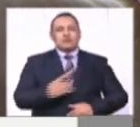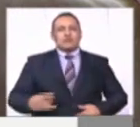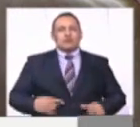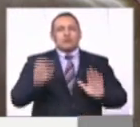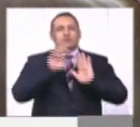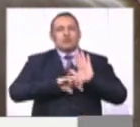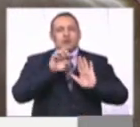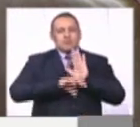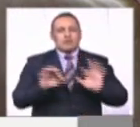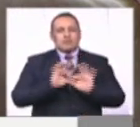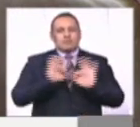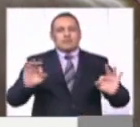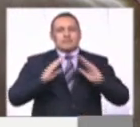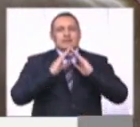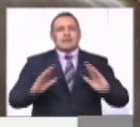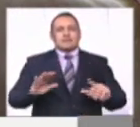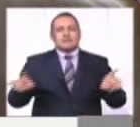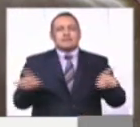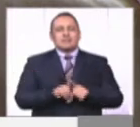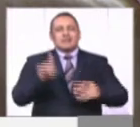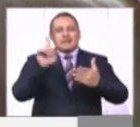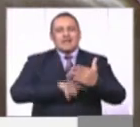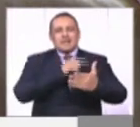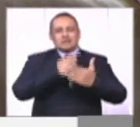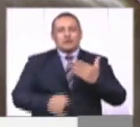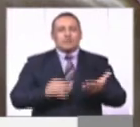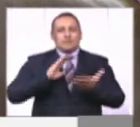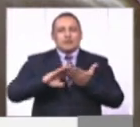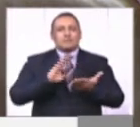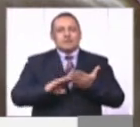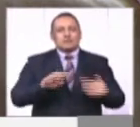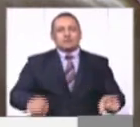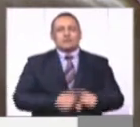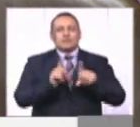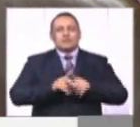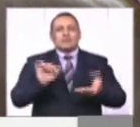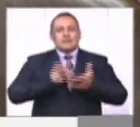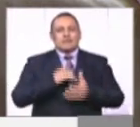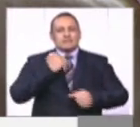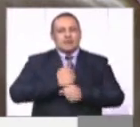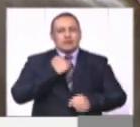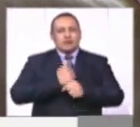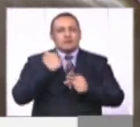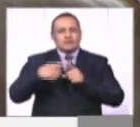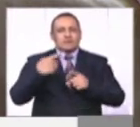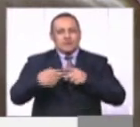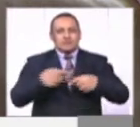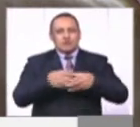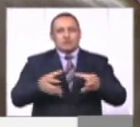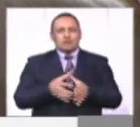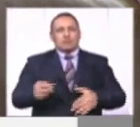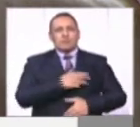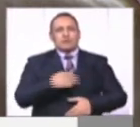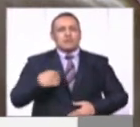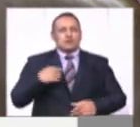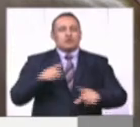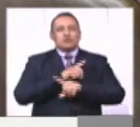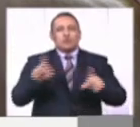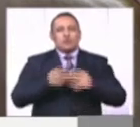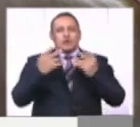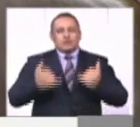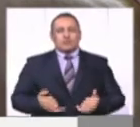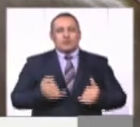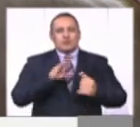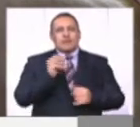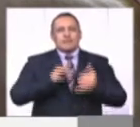programa de saneamiento Urbano canceló la licitación debido a que funcionarios del ministerio no actualizaron las